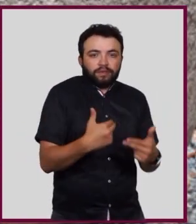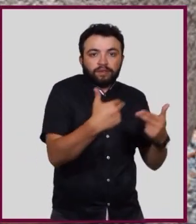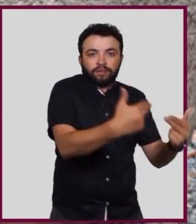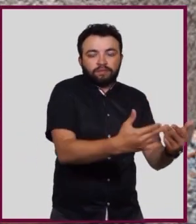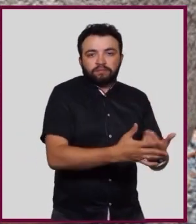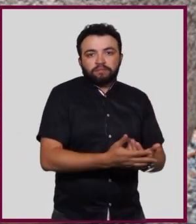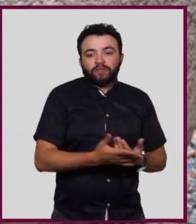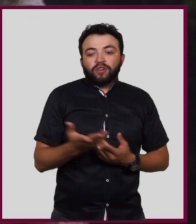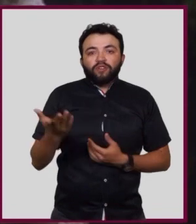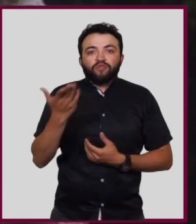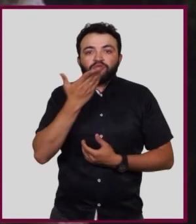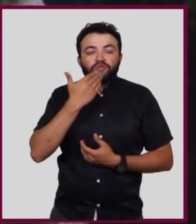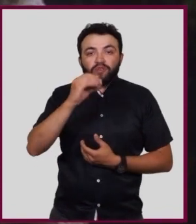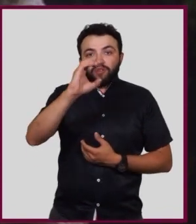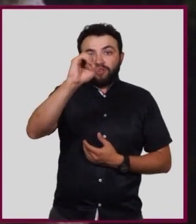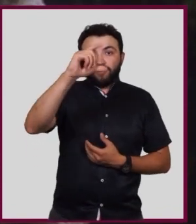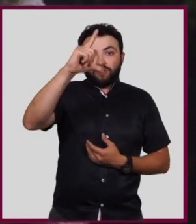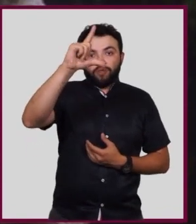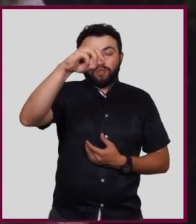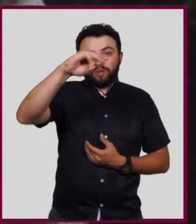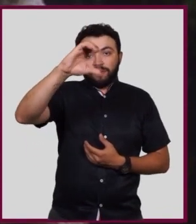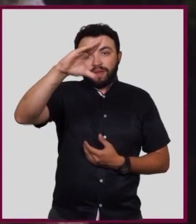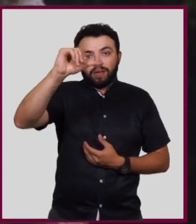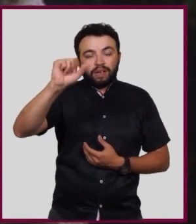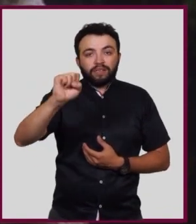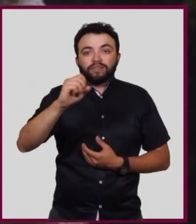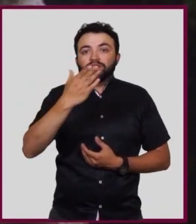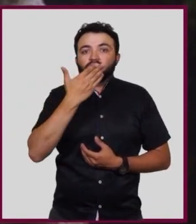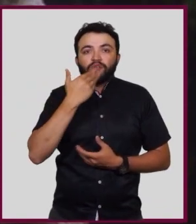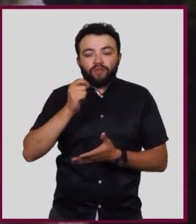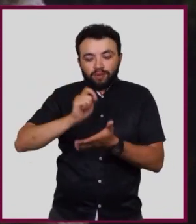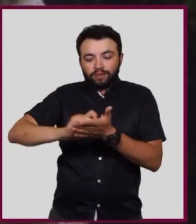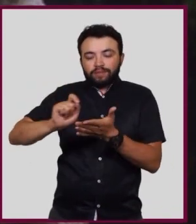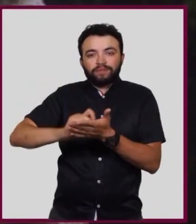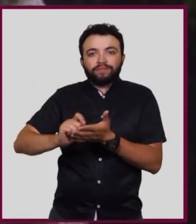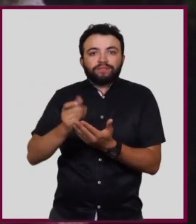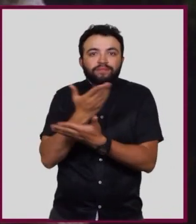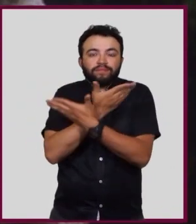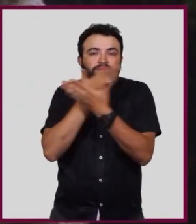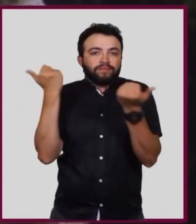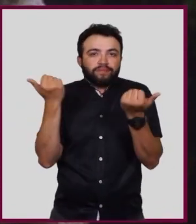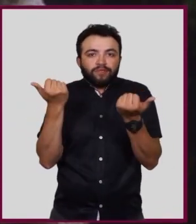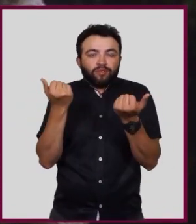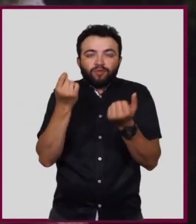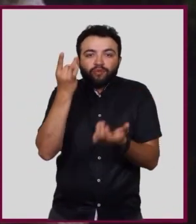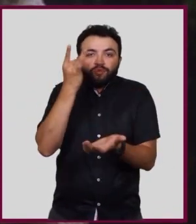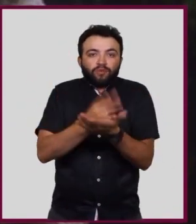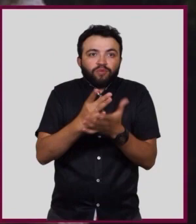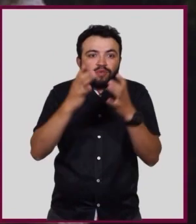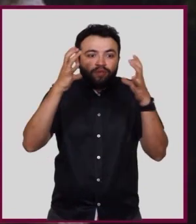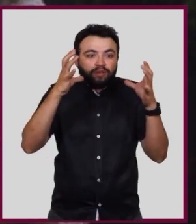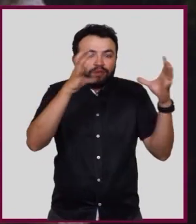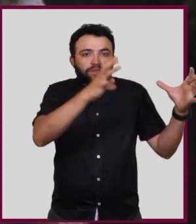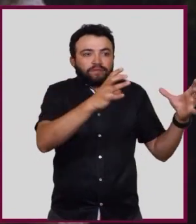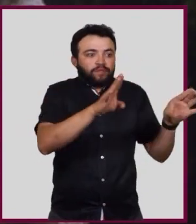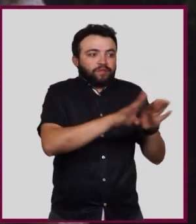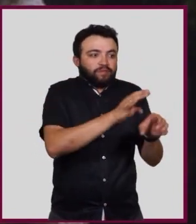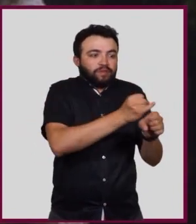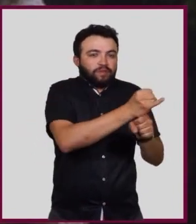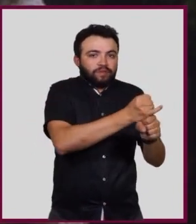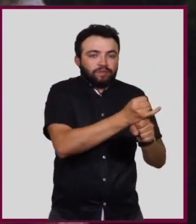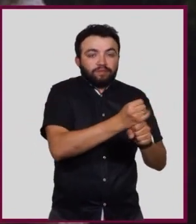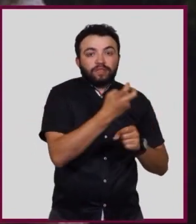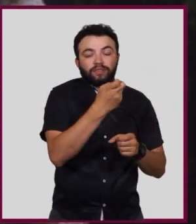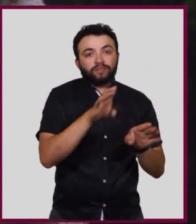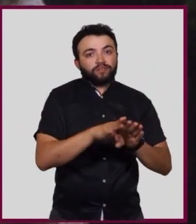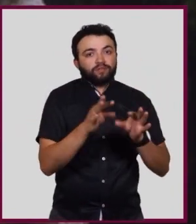no sabemos. Eso no se puede determinar así nomás. Entonces, pero es lo más importante de